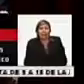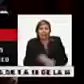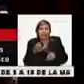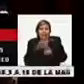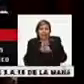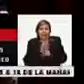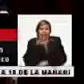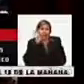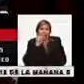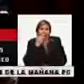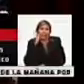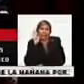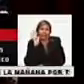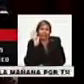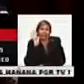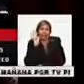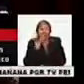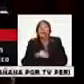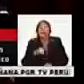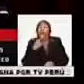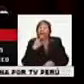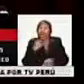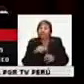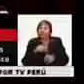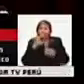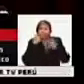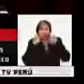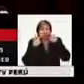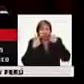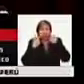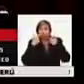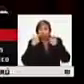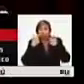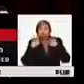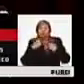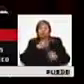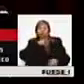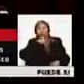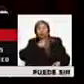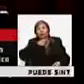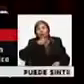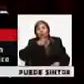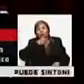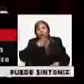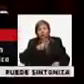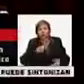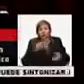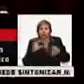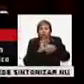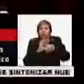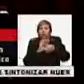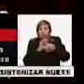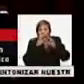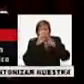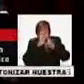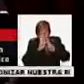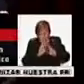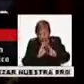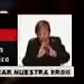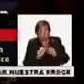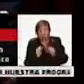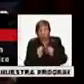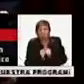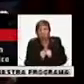prestó juramento. Y las lágrimas de los viejos apristas, el sentimiento colectivo y el respeto de las